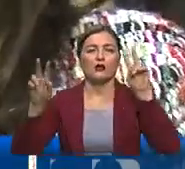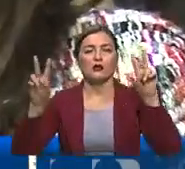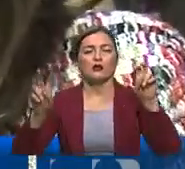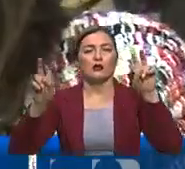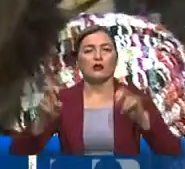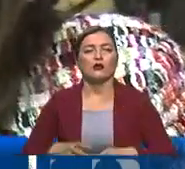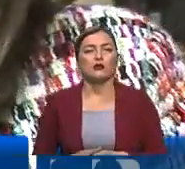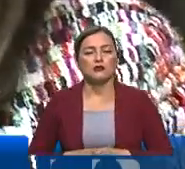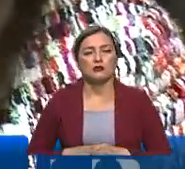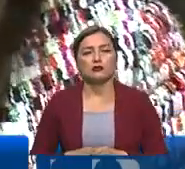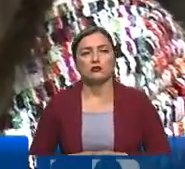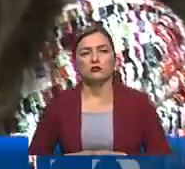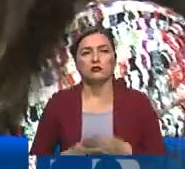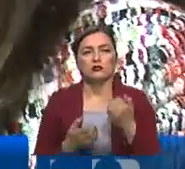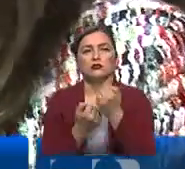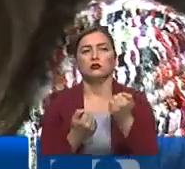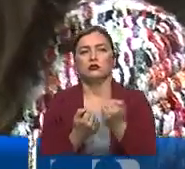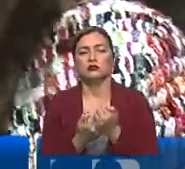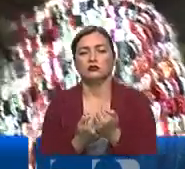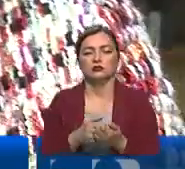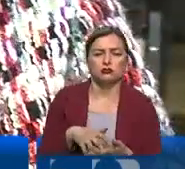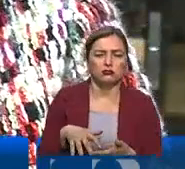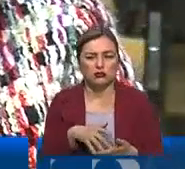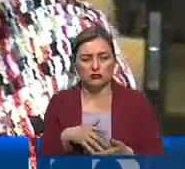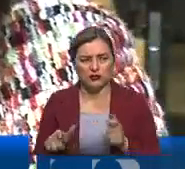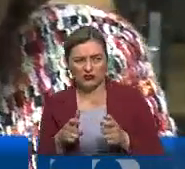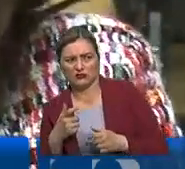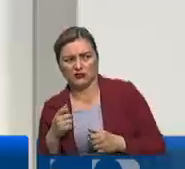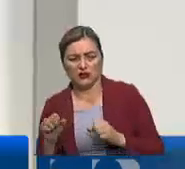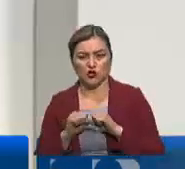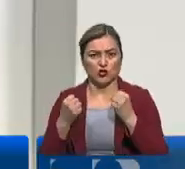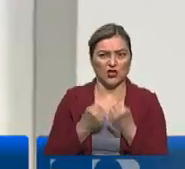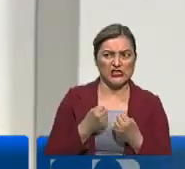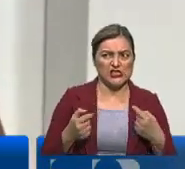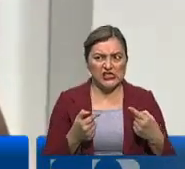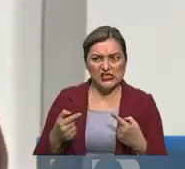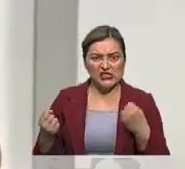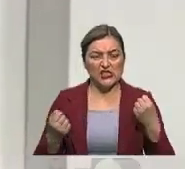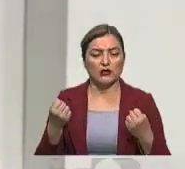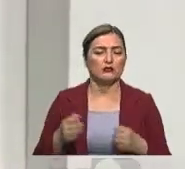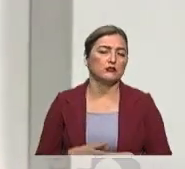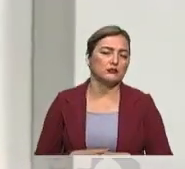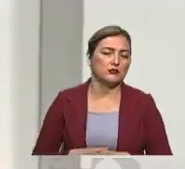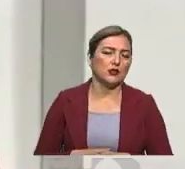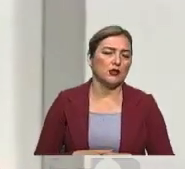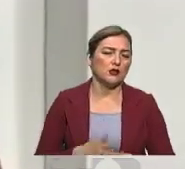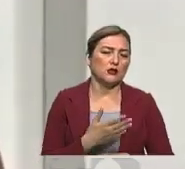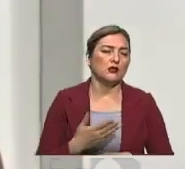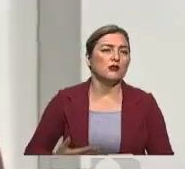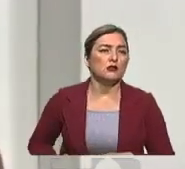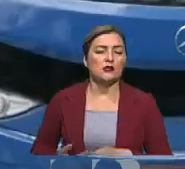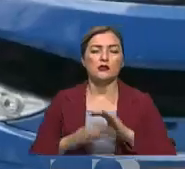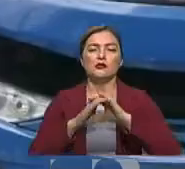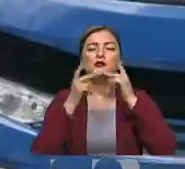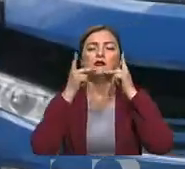de apoyar a generar incertidumbre y conmoción social. Mientras que el presidente de la Unión de Operadoras de Transporte Urbano